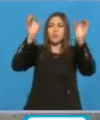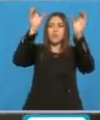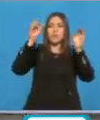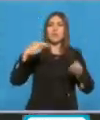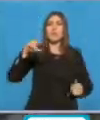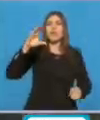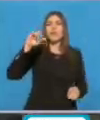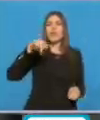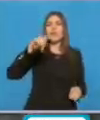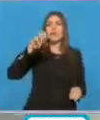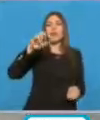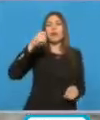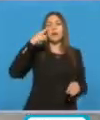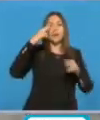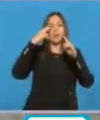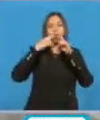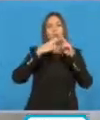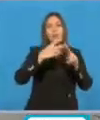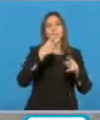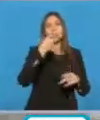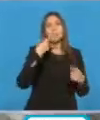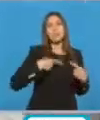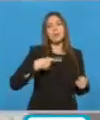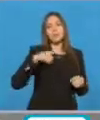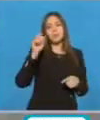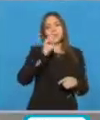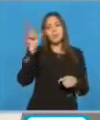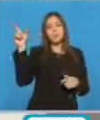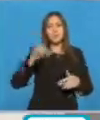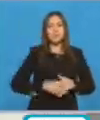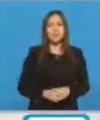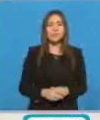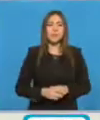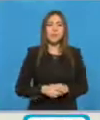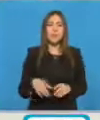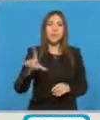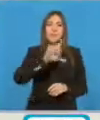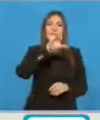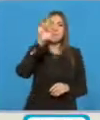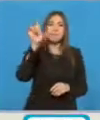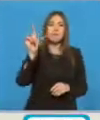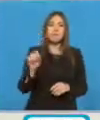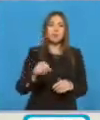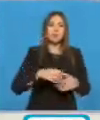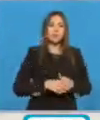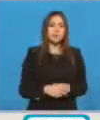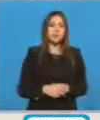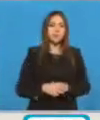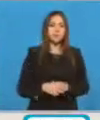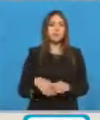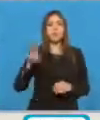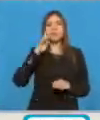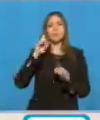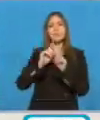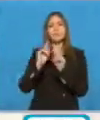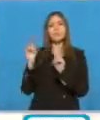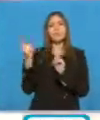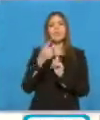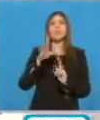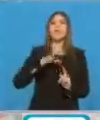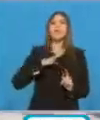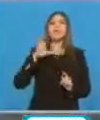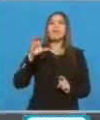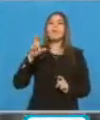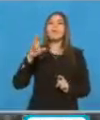que le rinden homenaje a este gran personaje. Y acá, tío Alberto, mire, está